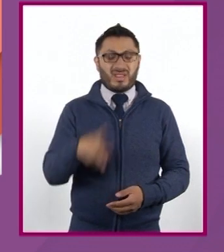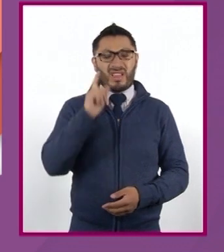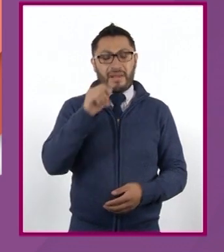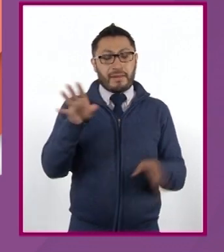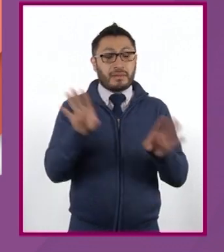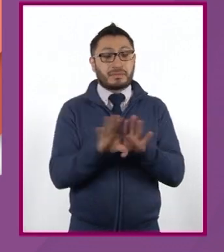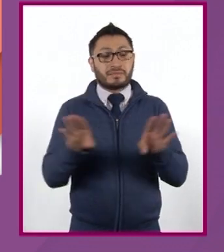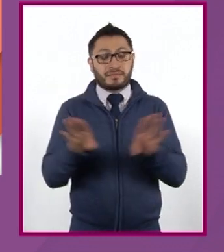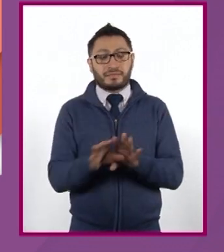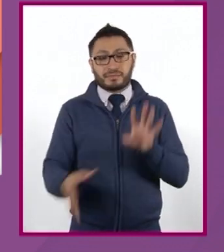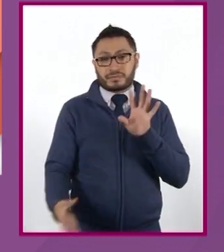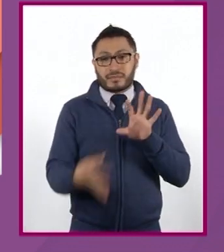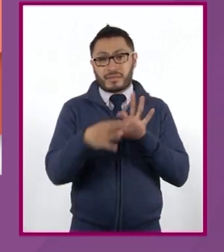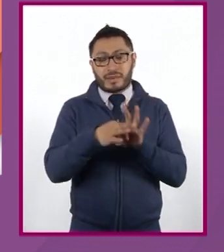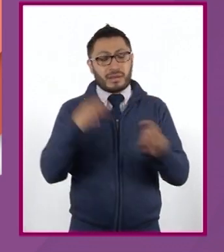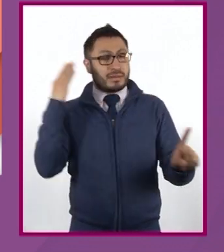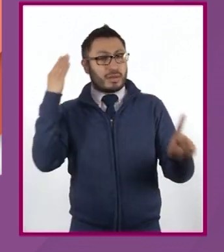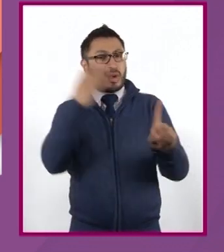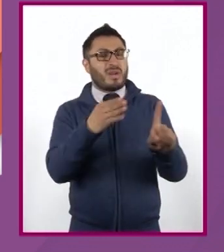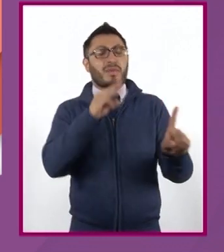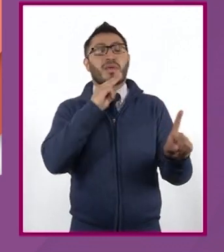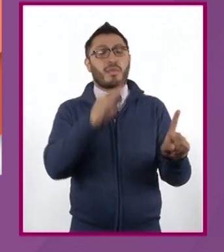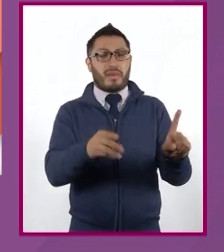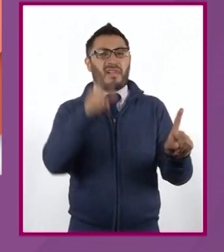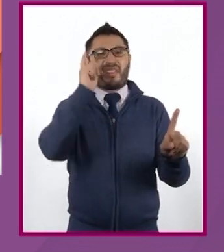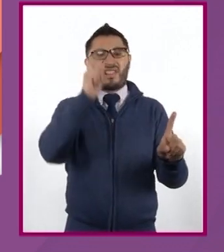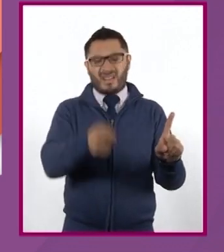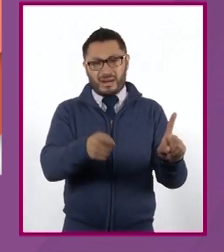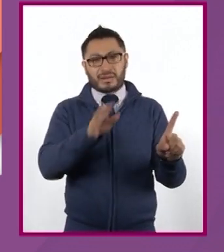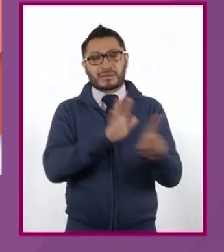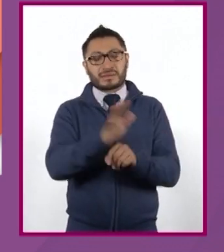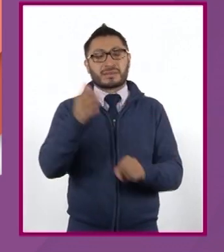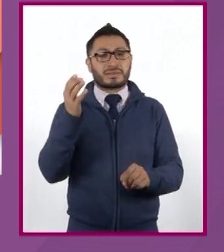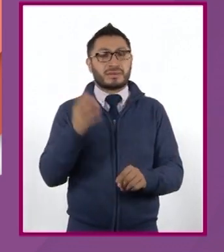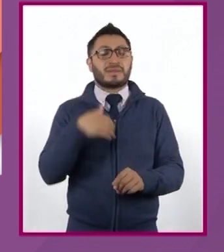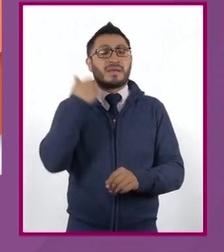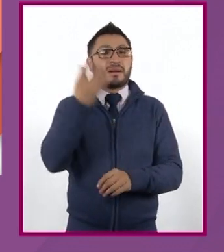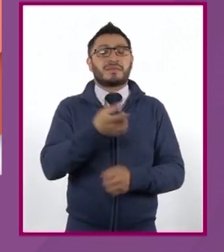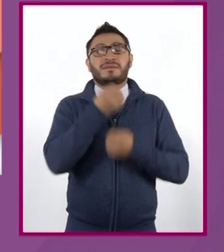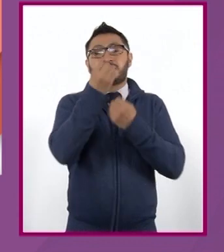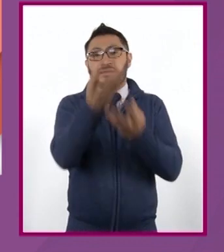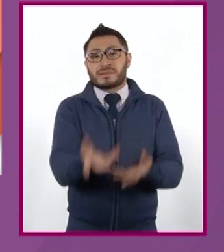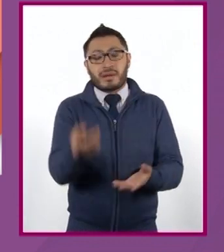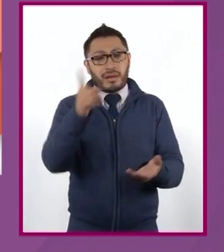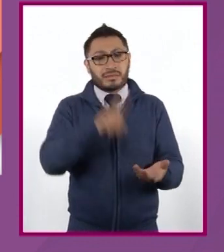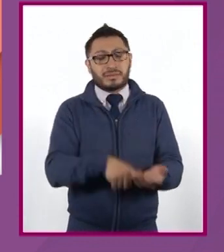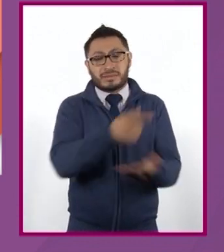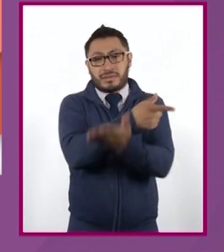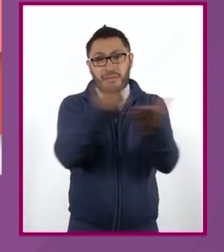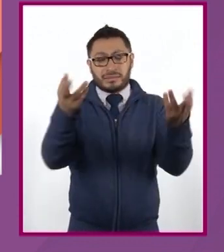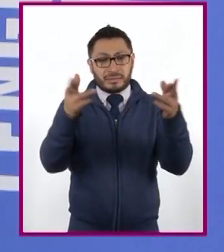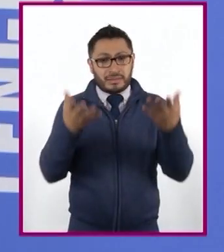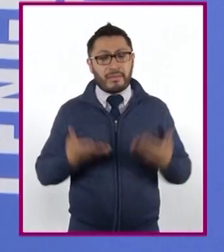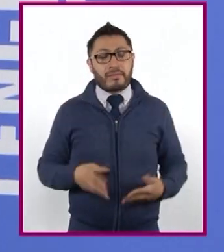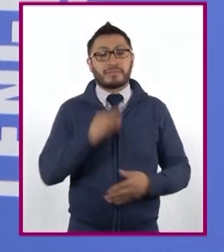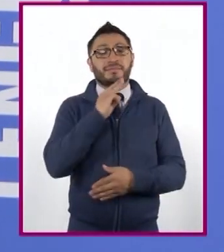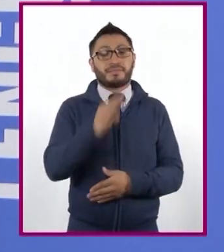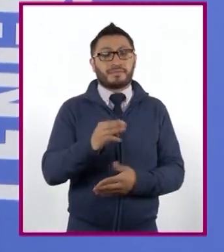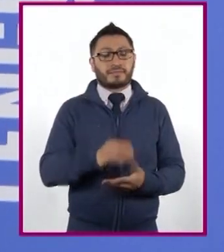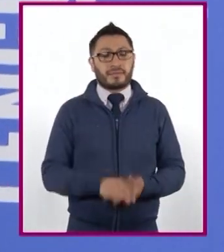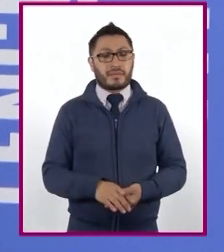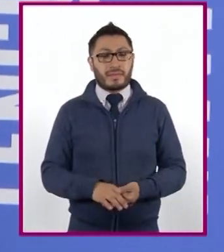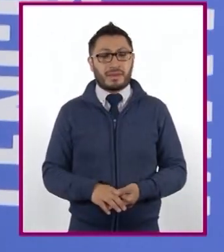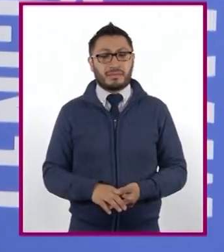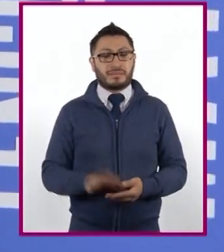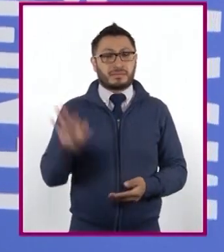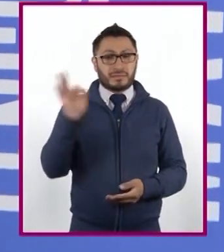que tiene el mensaje, es decir, lo que quiere producir el emisor en el receptor.